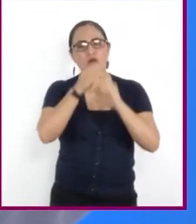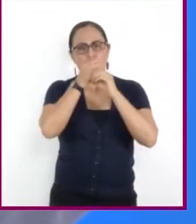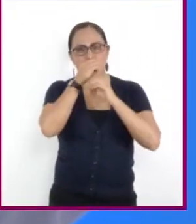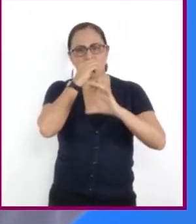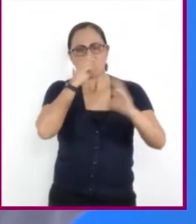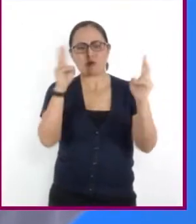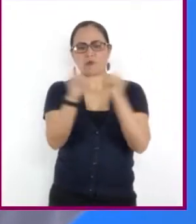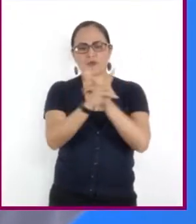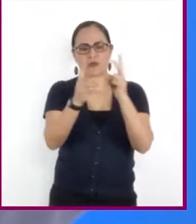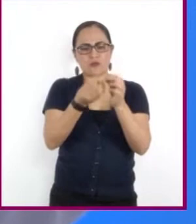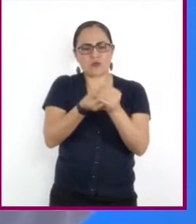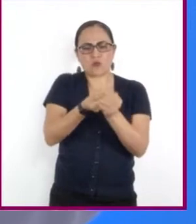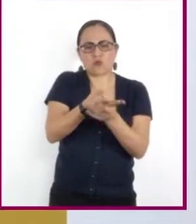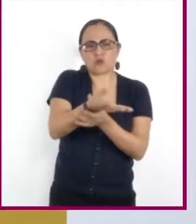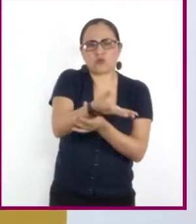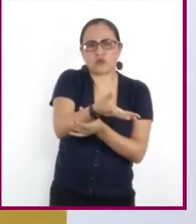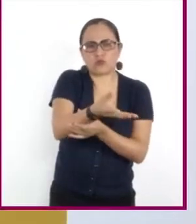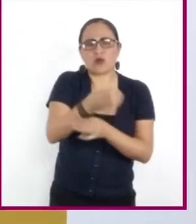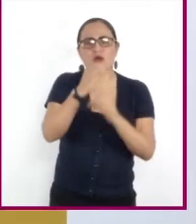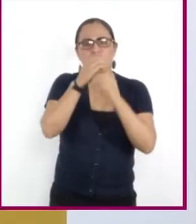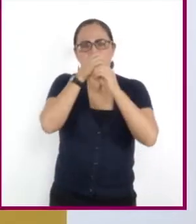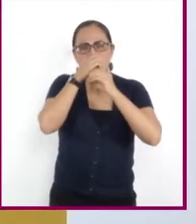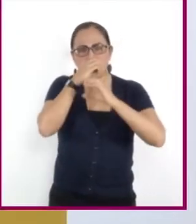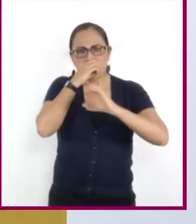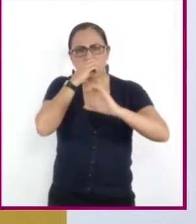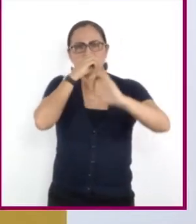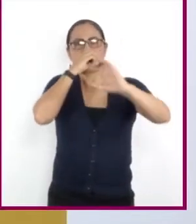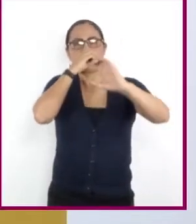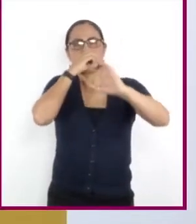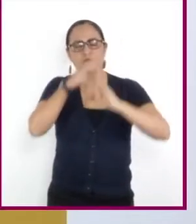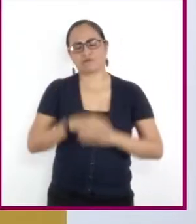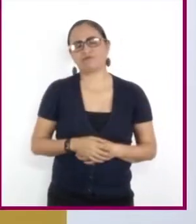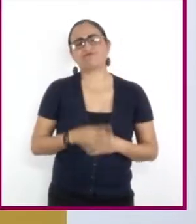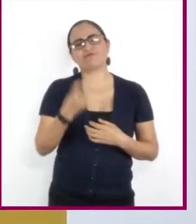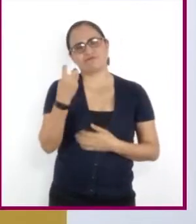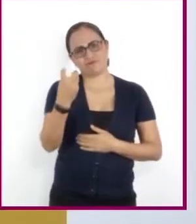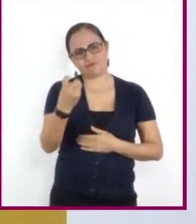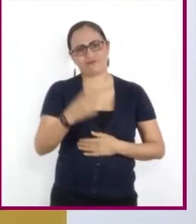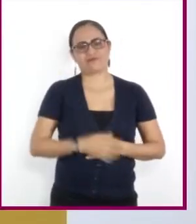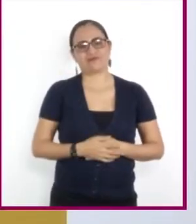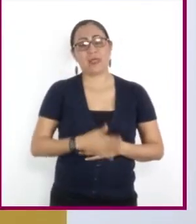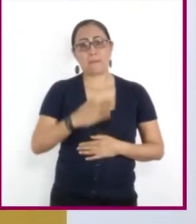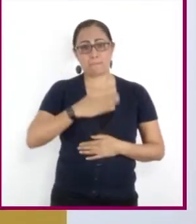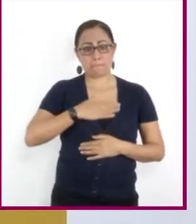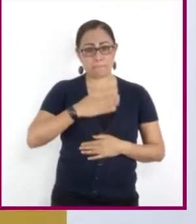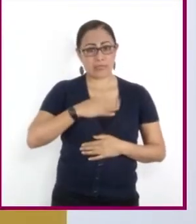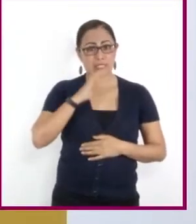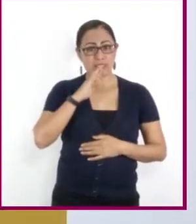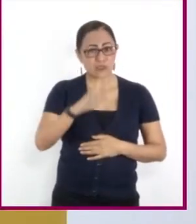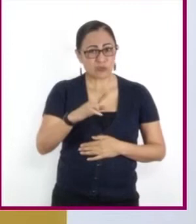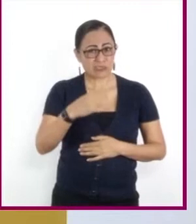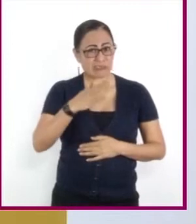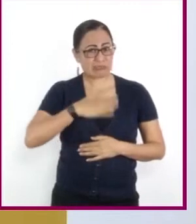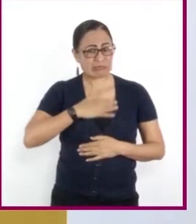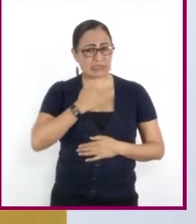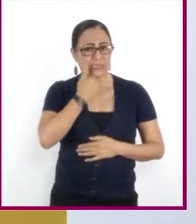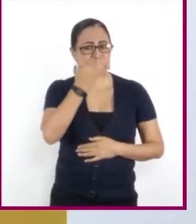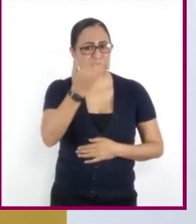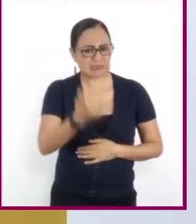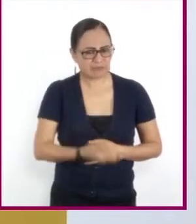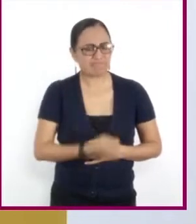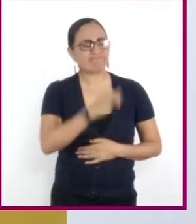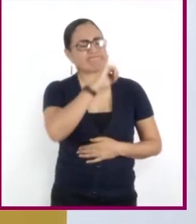aire contenido en la botella y permite que se infle el globo. Entonces mi respuesta anterior estaba equivocada. Así